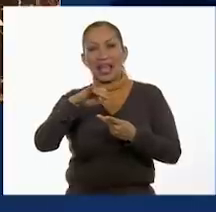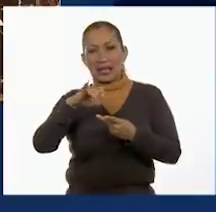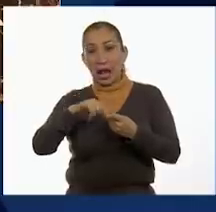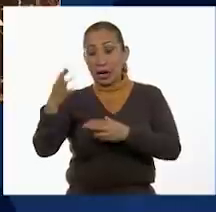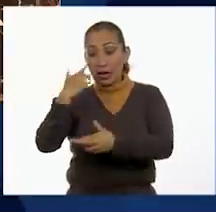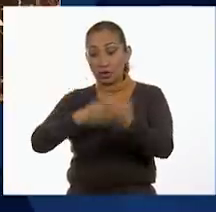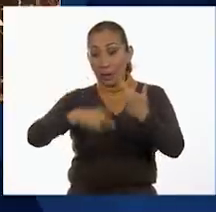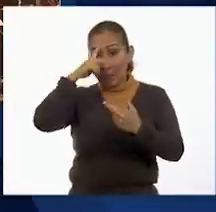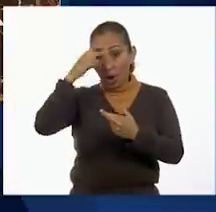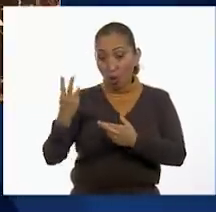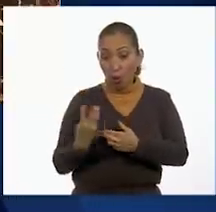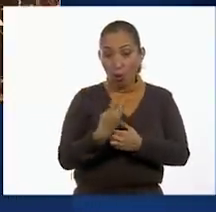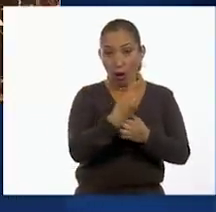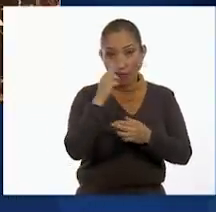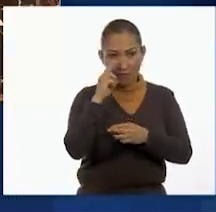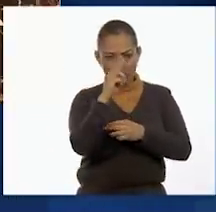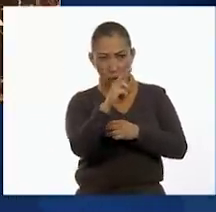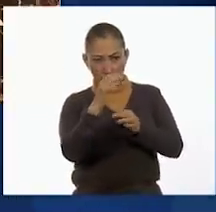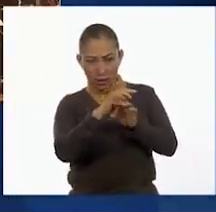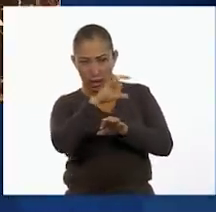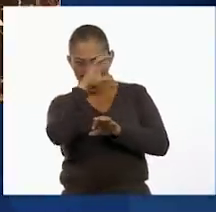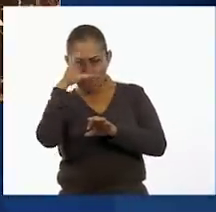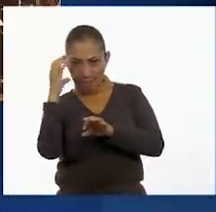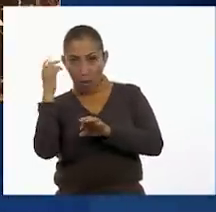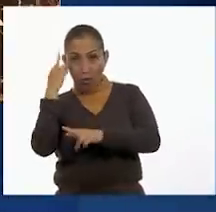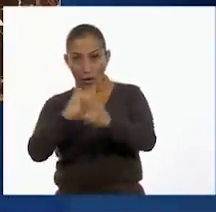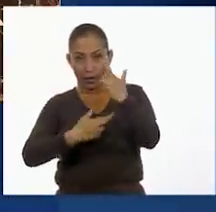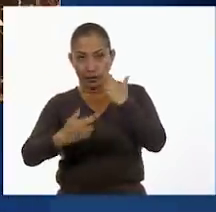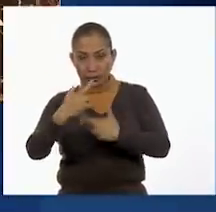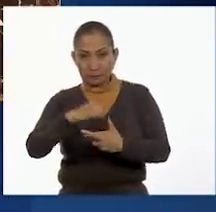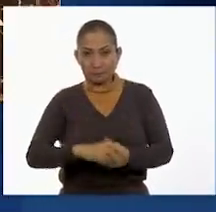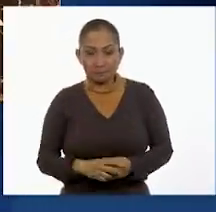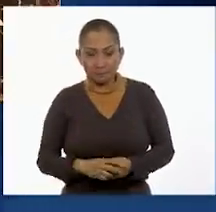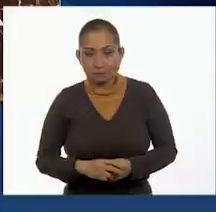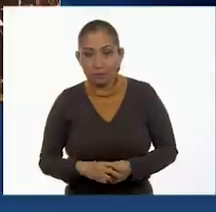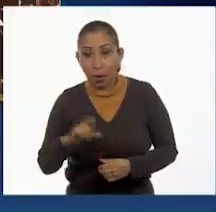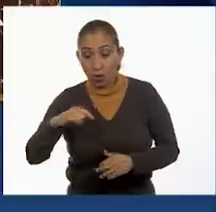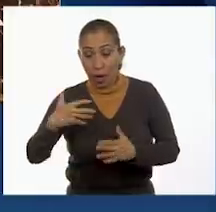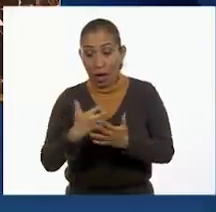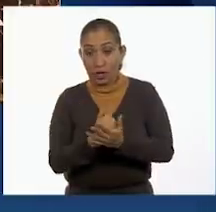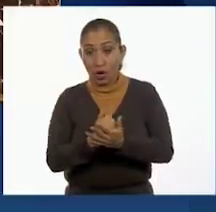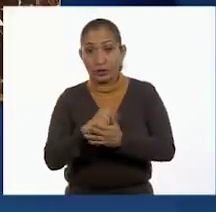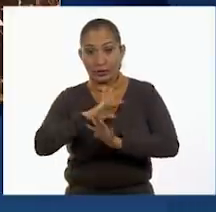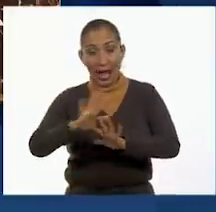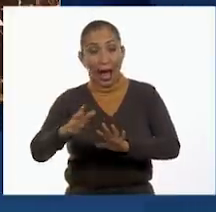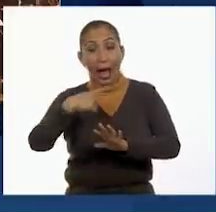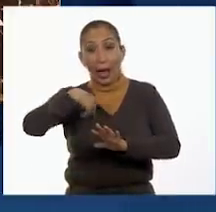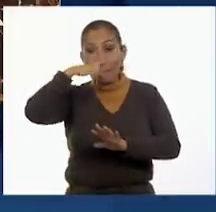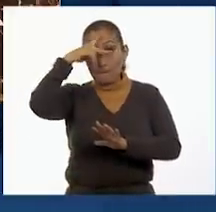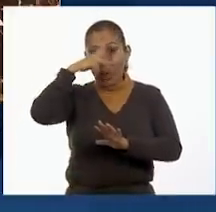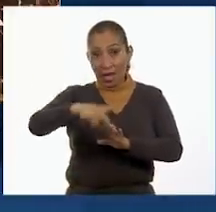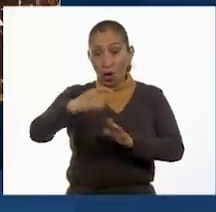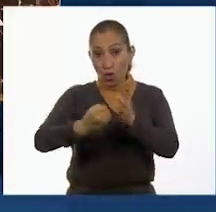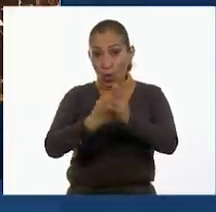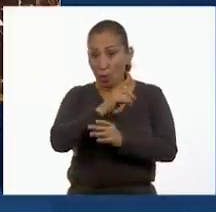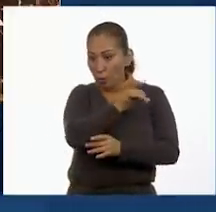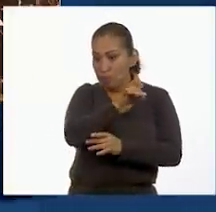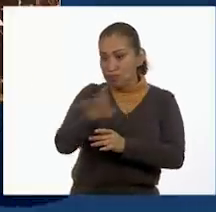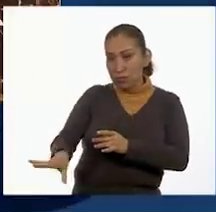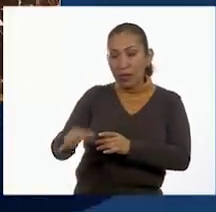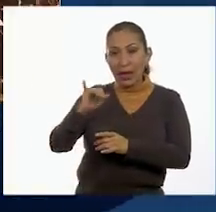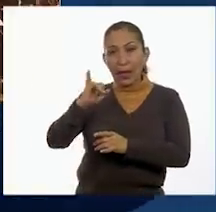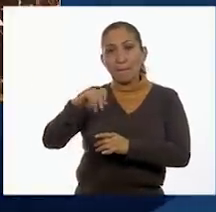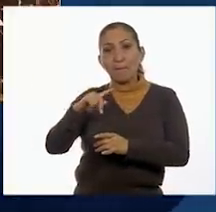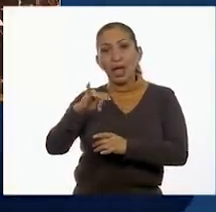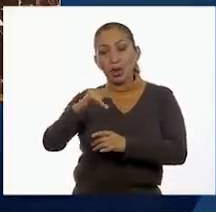Ciudad de México. Estamos viendo en pantalla la imagen de su regreso. Al triunfo de la República sobre el Imperio, permitió la